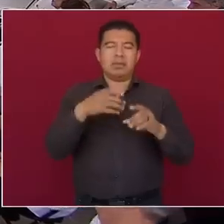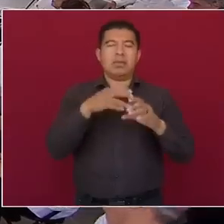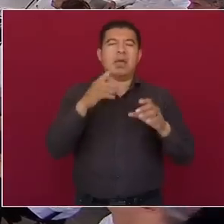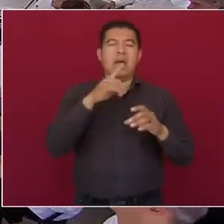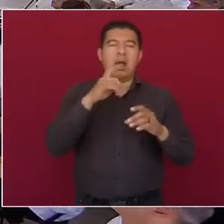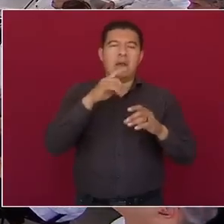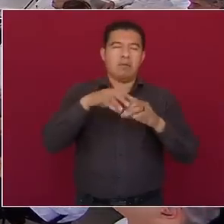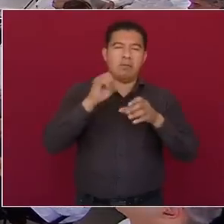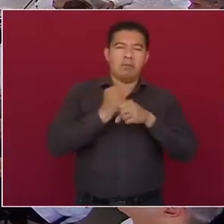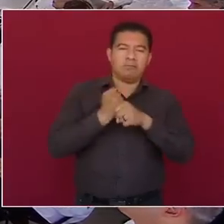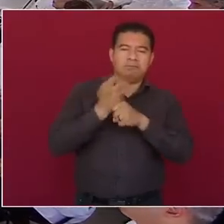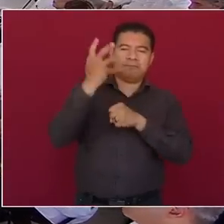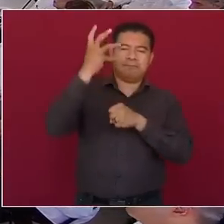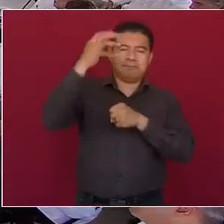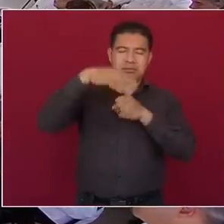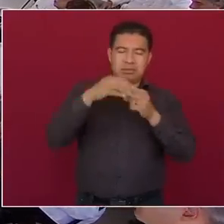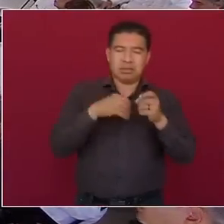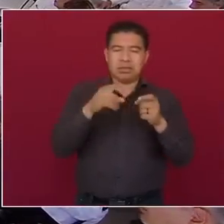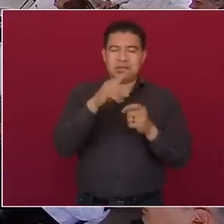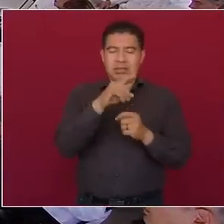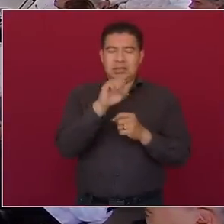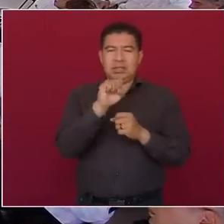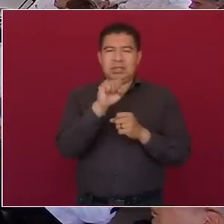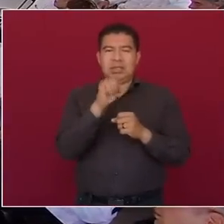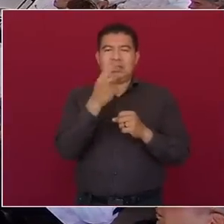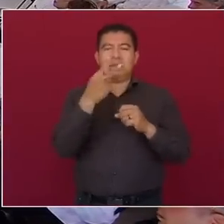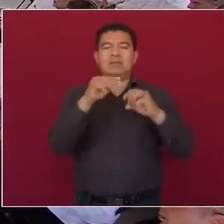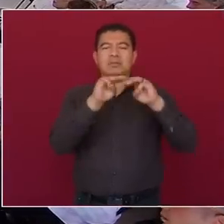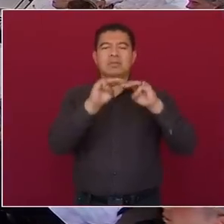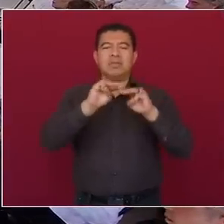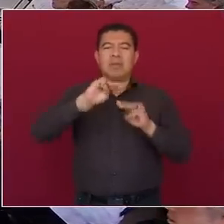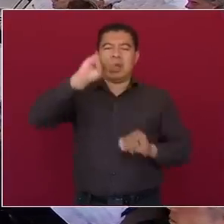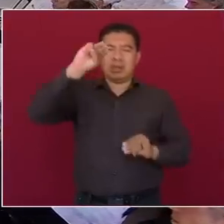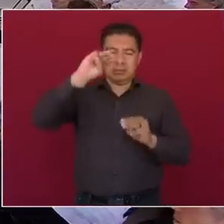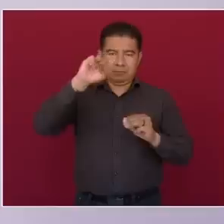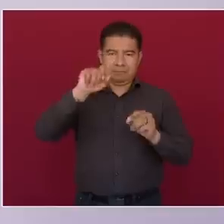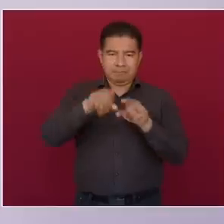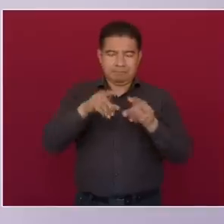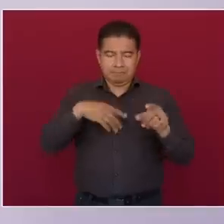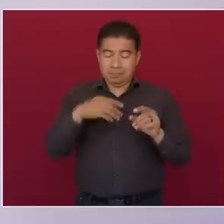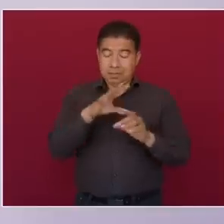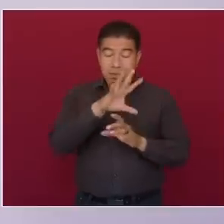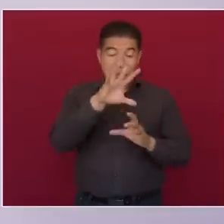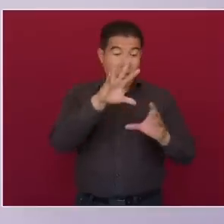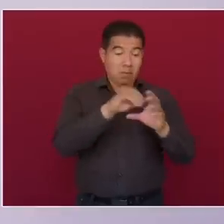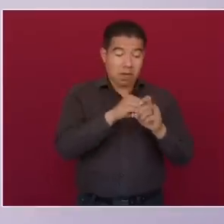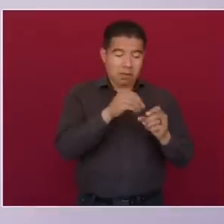metros de alto. Todo esto y otros más suman